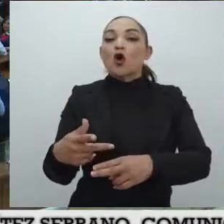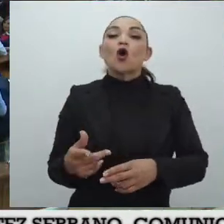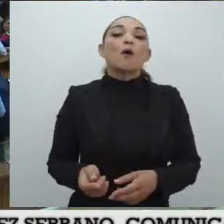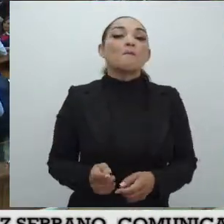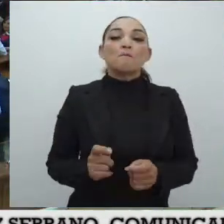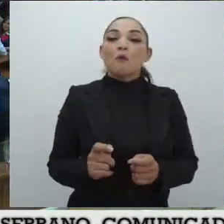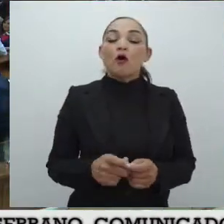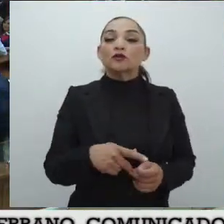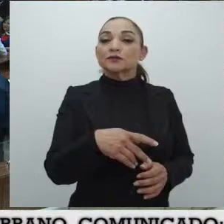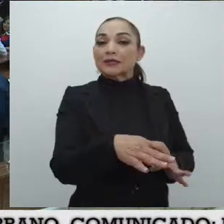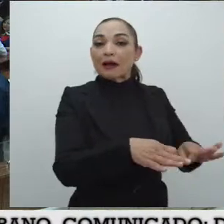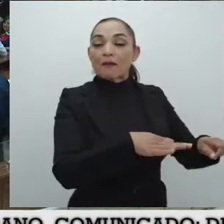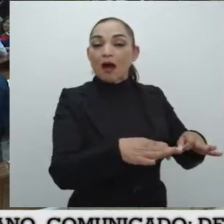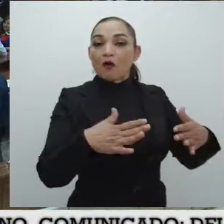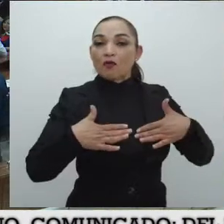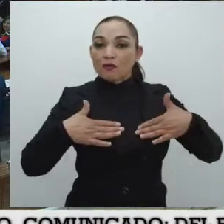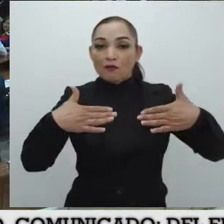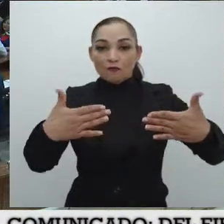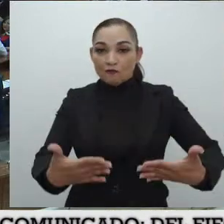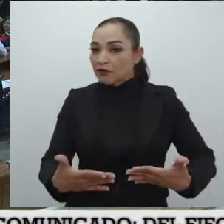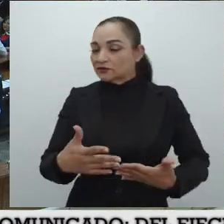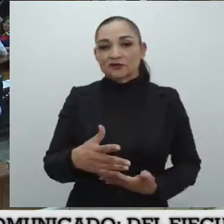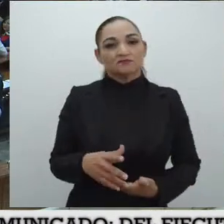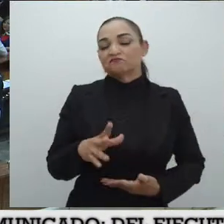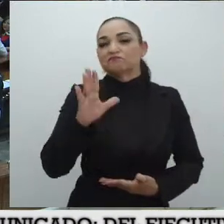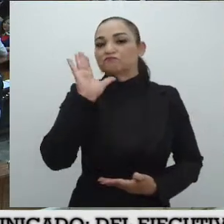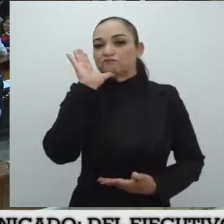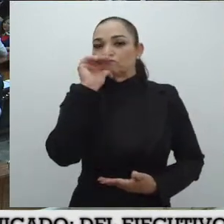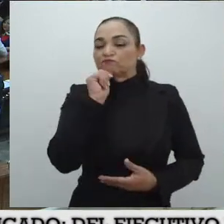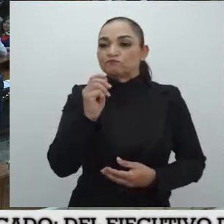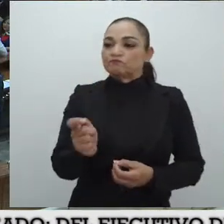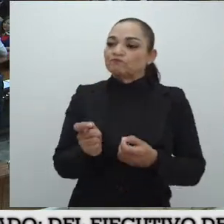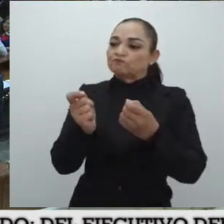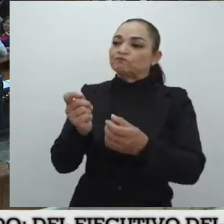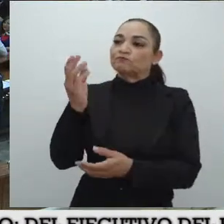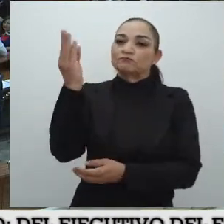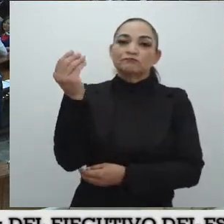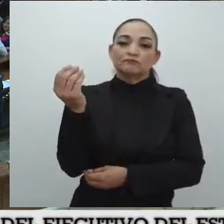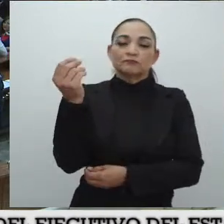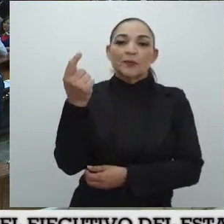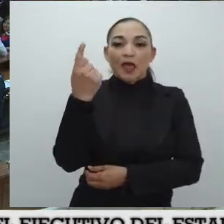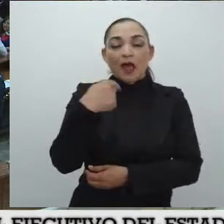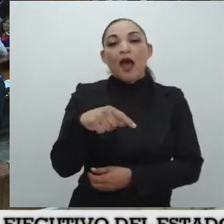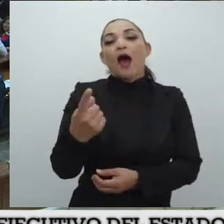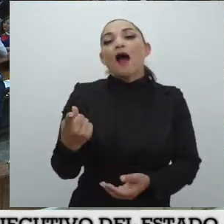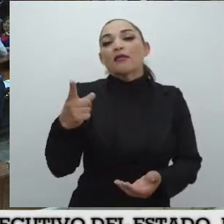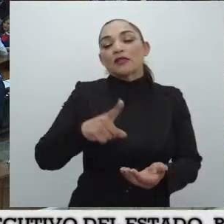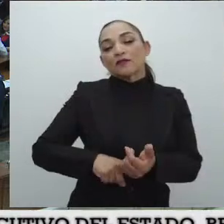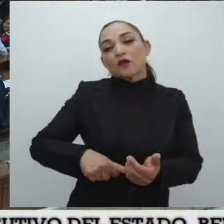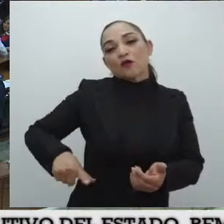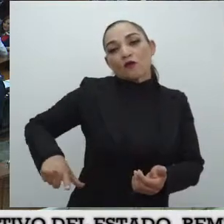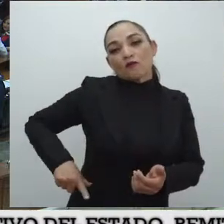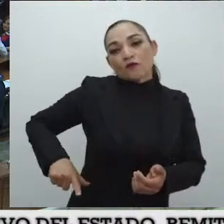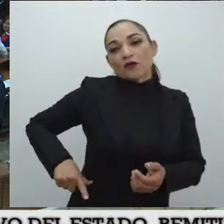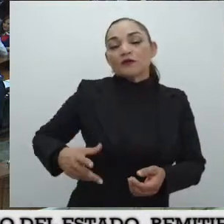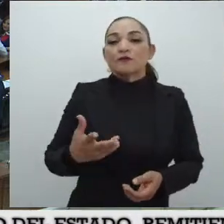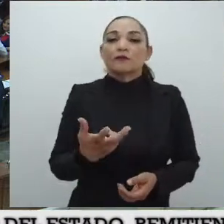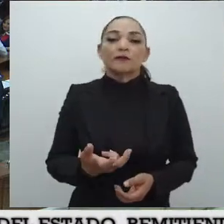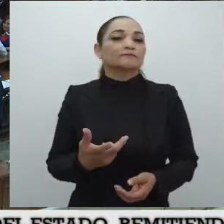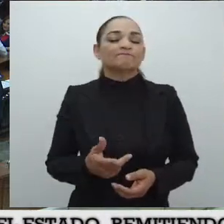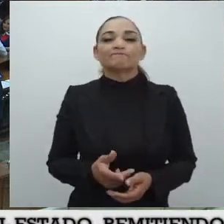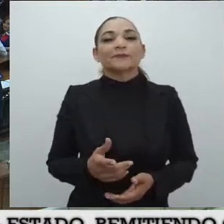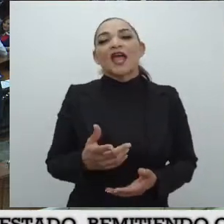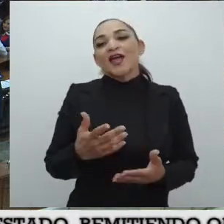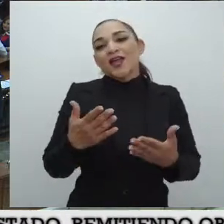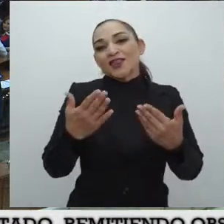puede contabilizarse para efectos de percibir una pensión basada en la Ley de Seguridad Pública del Estado. 4. No se cumplen los presupuestos